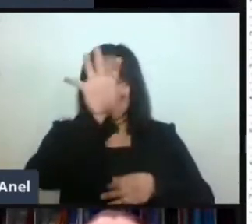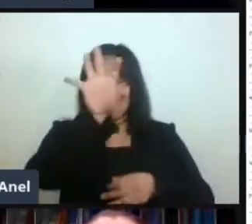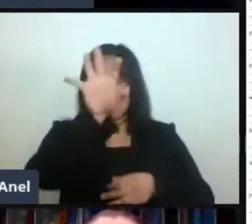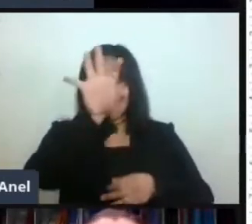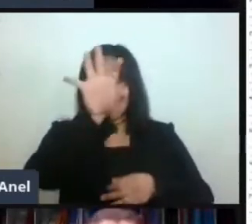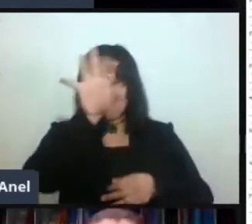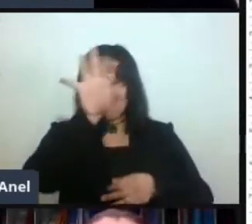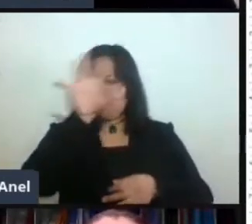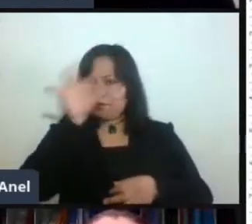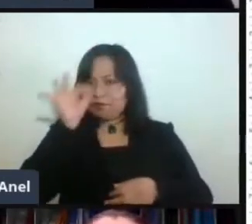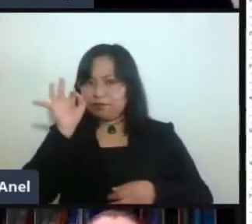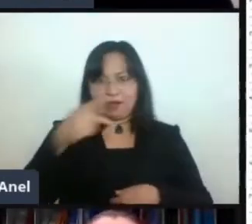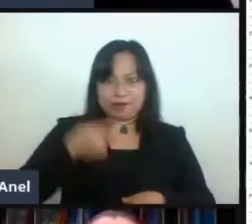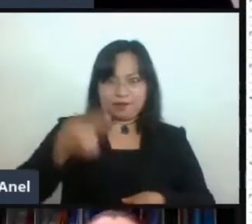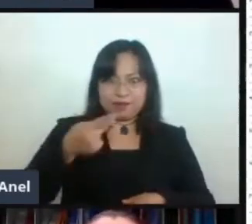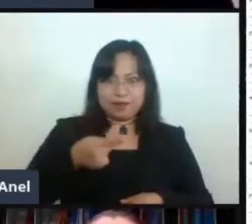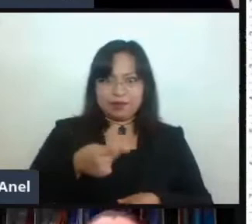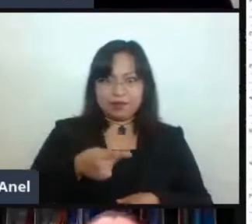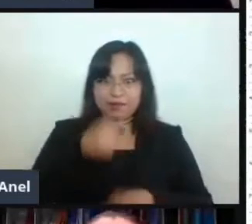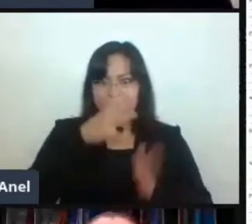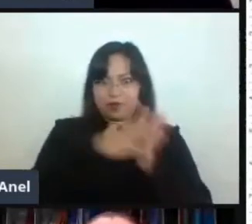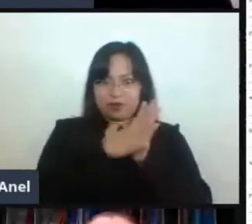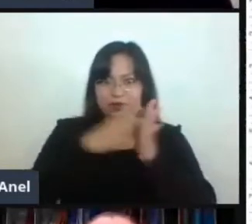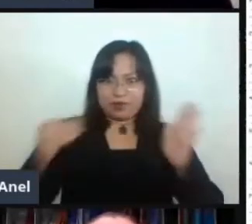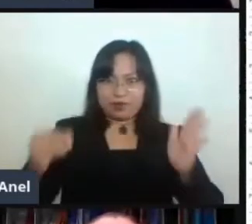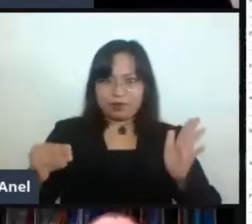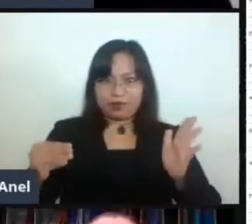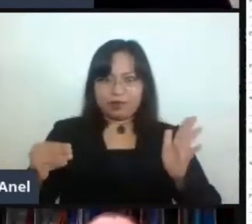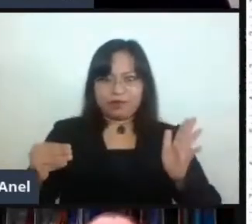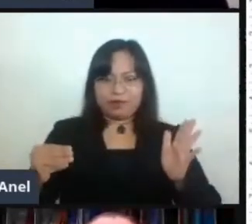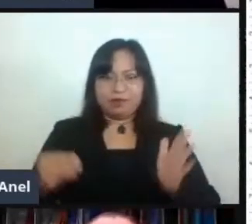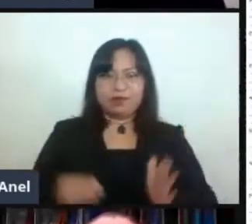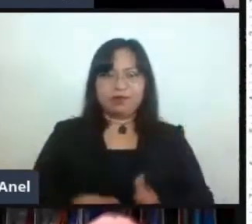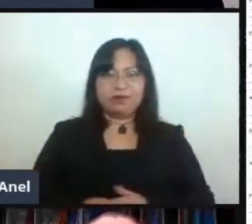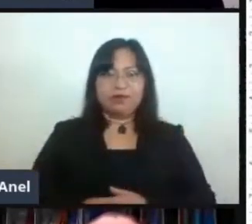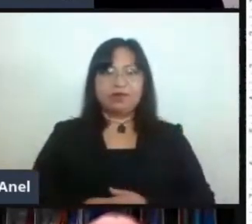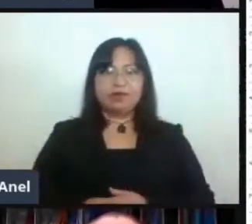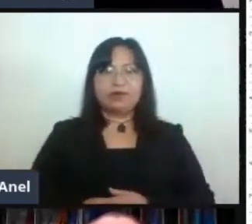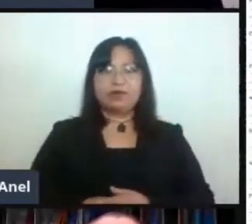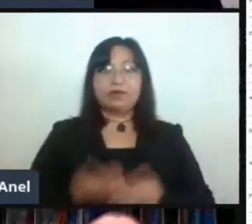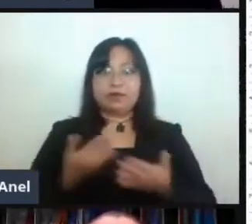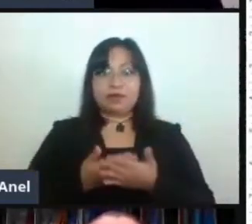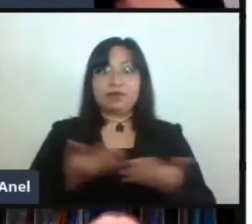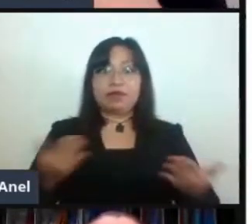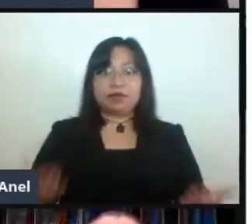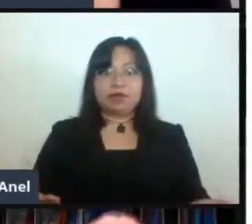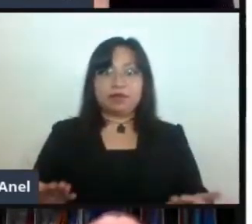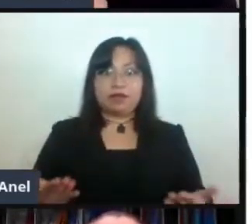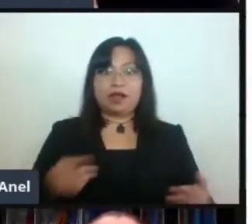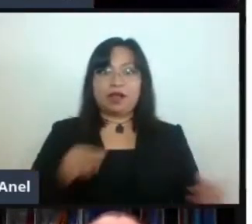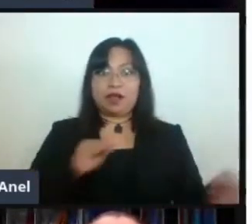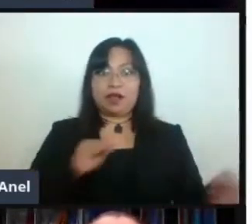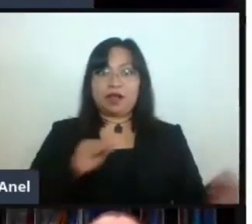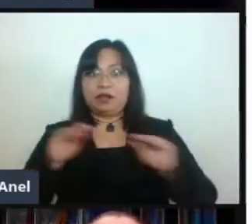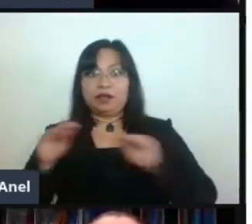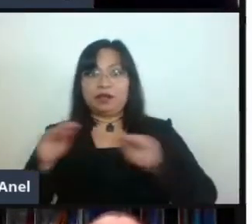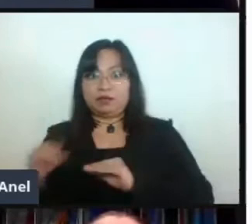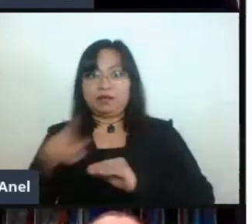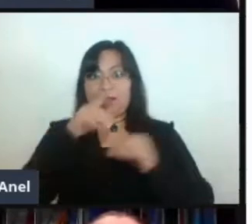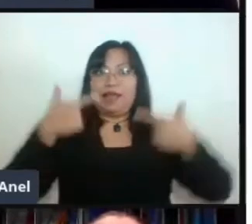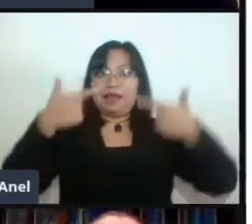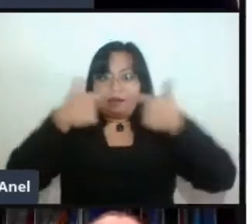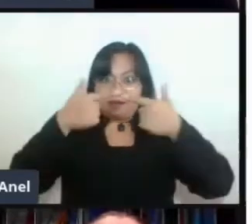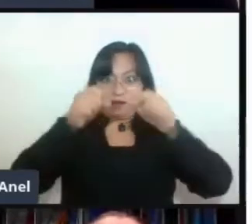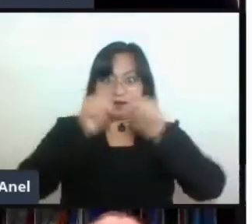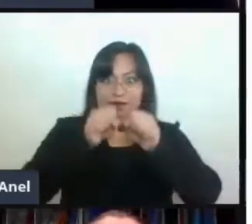este texto, ¿sí? Lo voy a copiar, ¿sí? Y ahora me voy a ir a mi Classroom, pero me voy a ir a mi Classroom